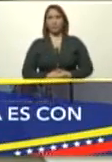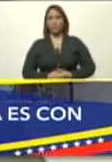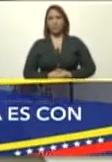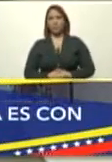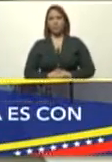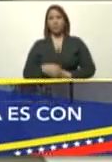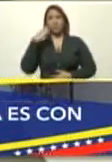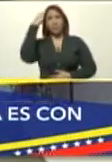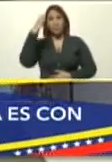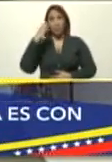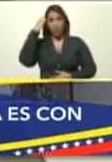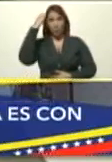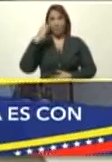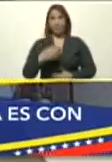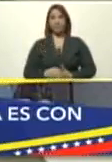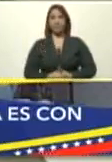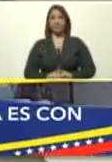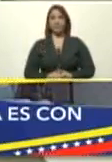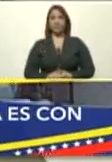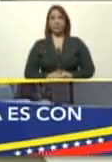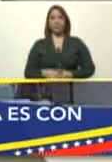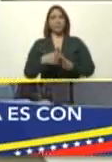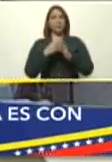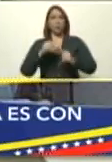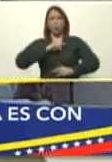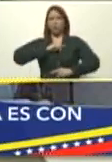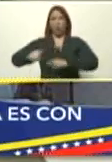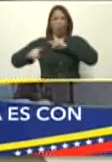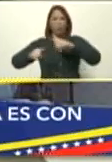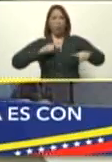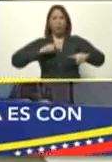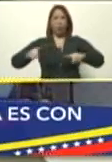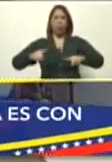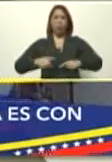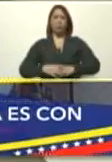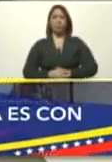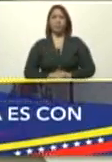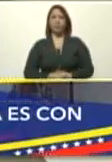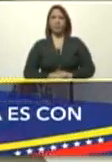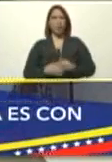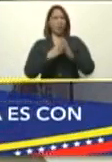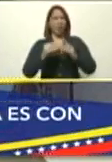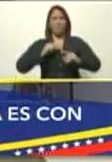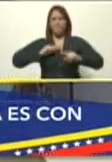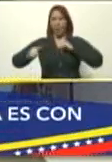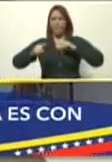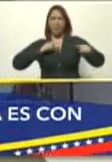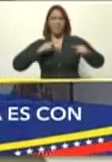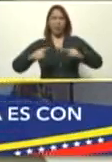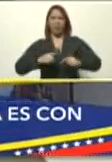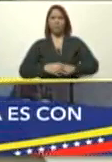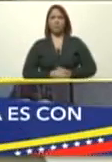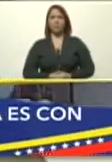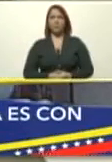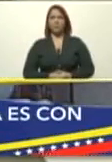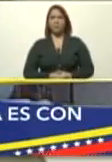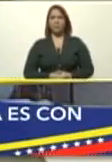En Europa, todo obligatorio, todo obligatorio.